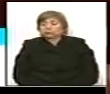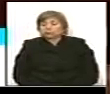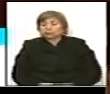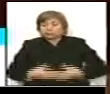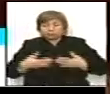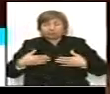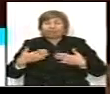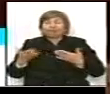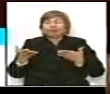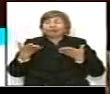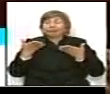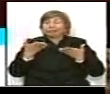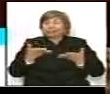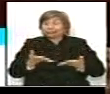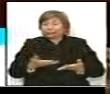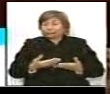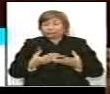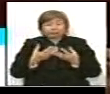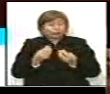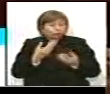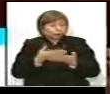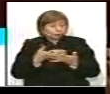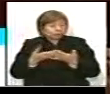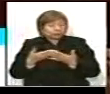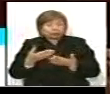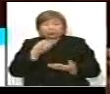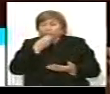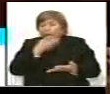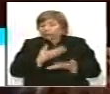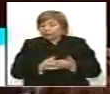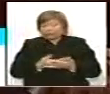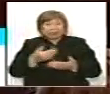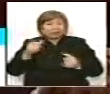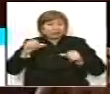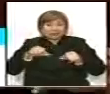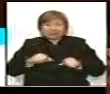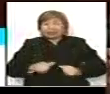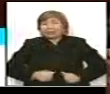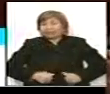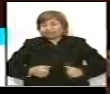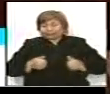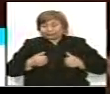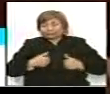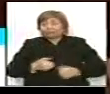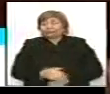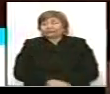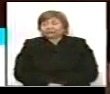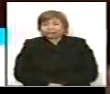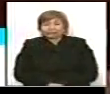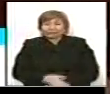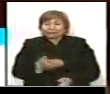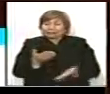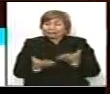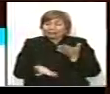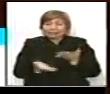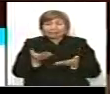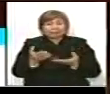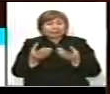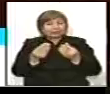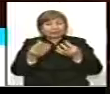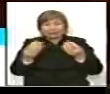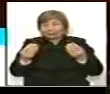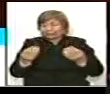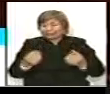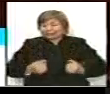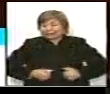pueden traer mucho bien y pueden traer mucho mal a nuestra vida. Es posible que la mayoría acá